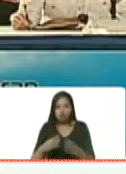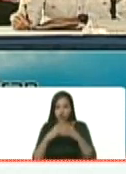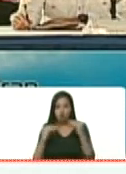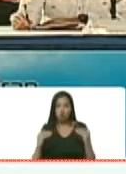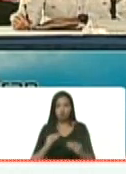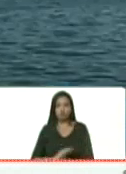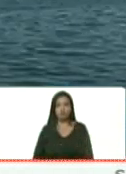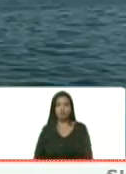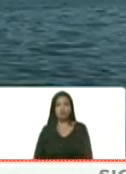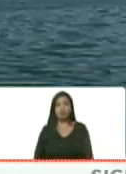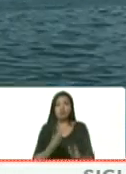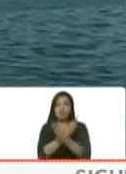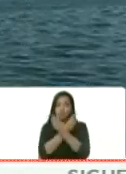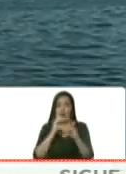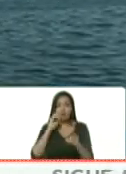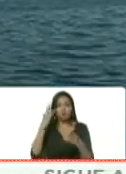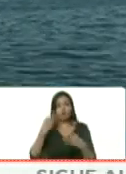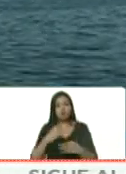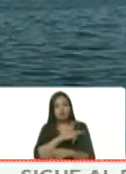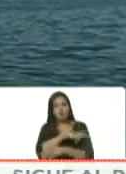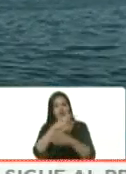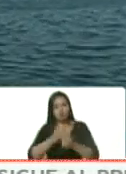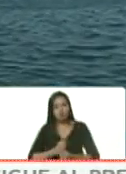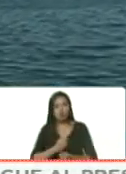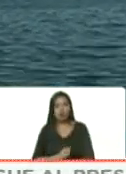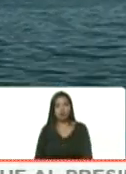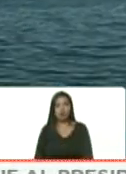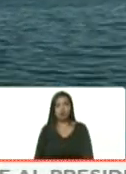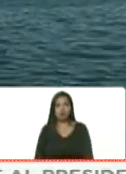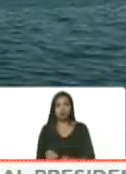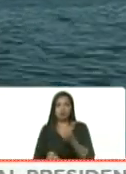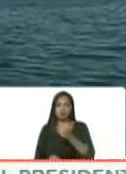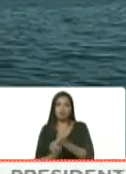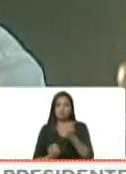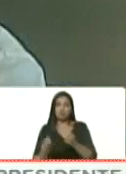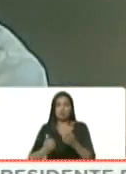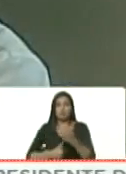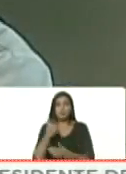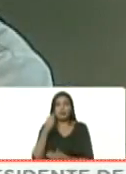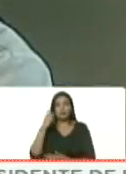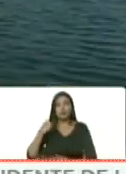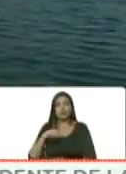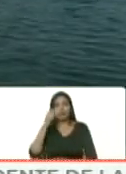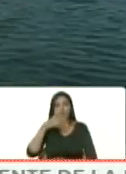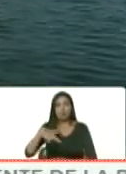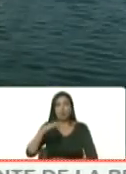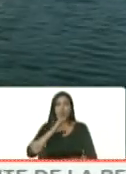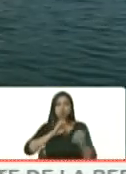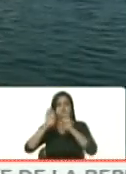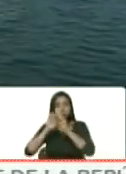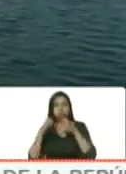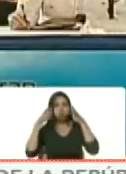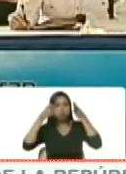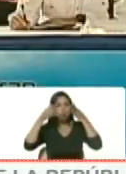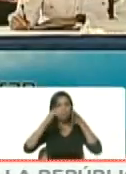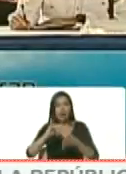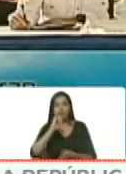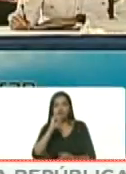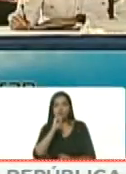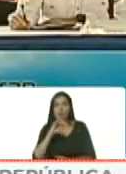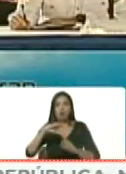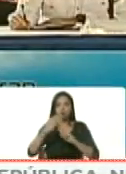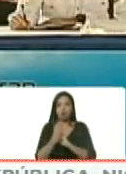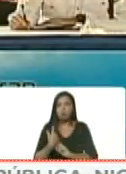Una democracia verdadera, fuerte, se basa en tener a un pueblo educado, informado,